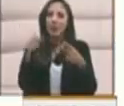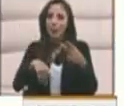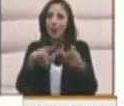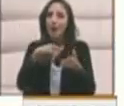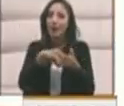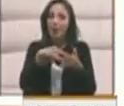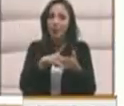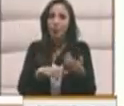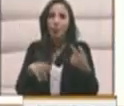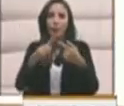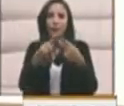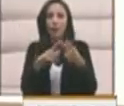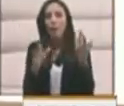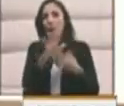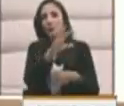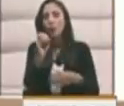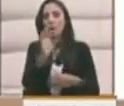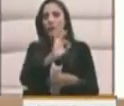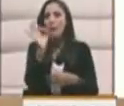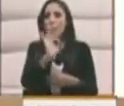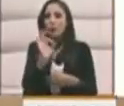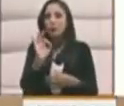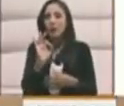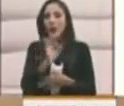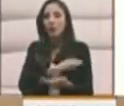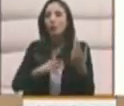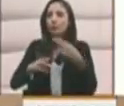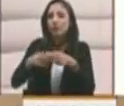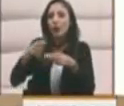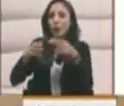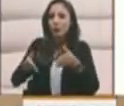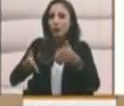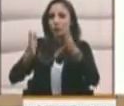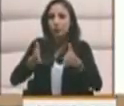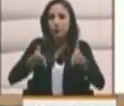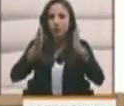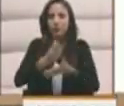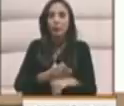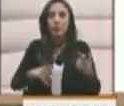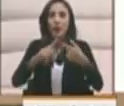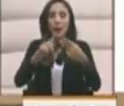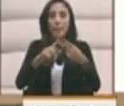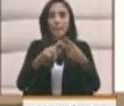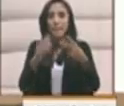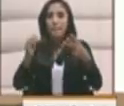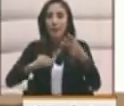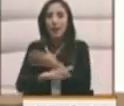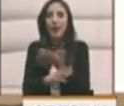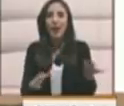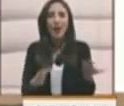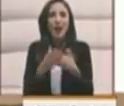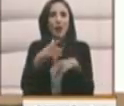se encuentra en 50% de construcción, centro de rehabilitación APS en Cagua,